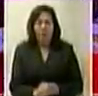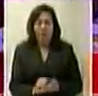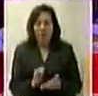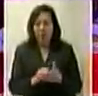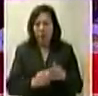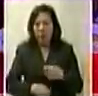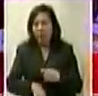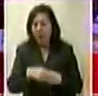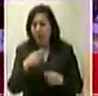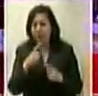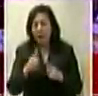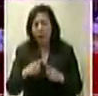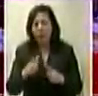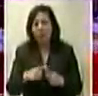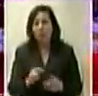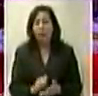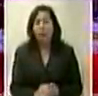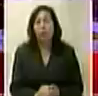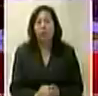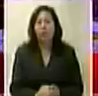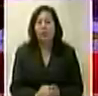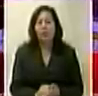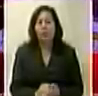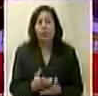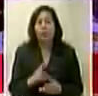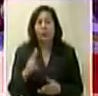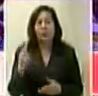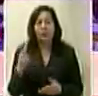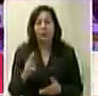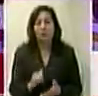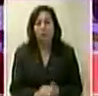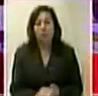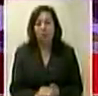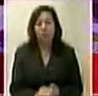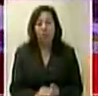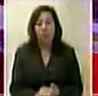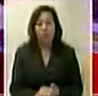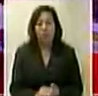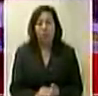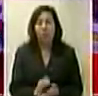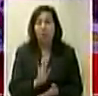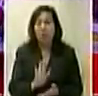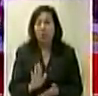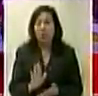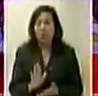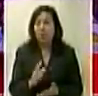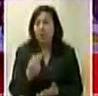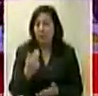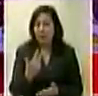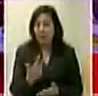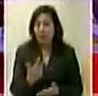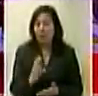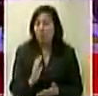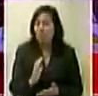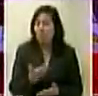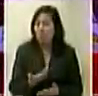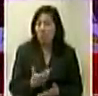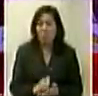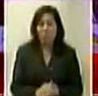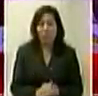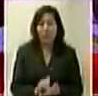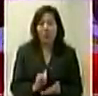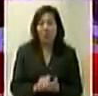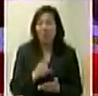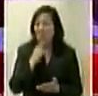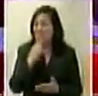de narcoterrorismo y de la corrupción. Ese estrés son lo